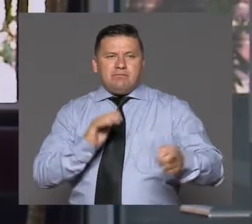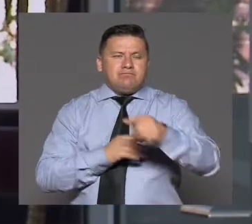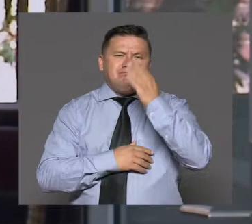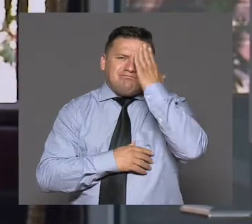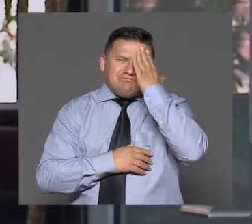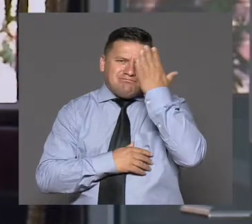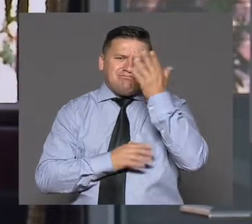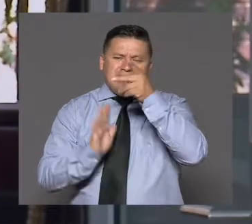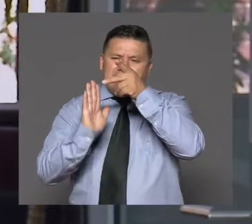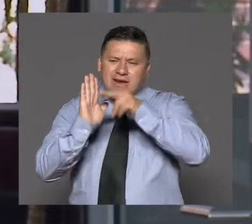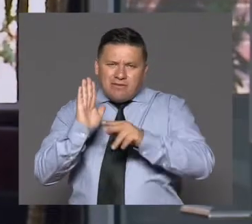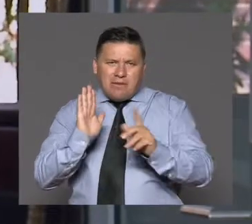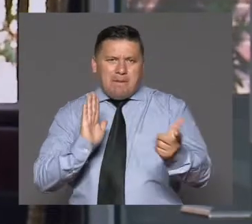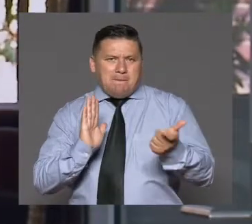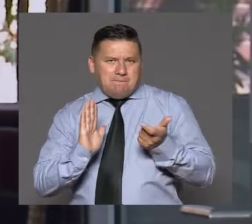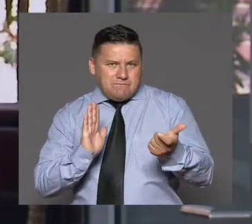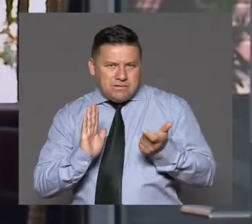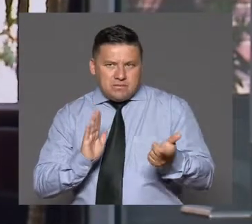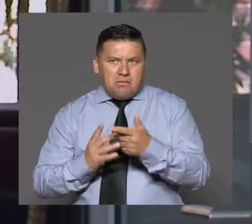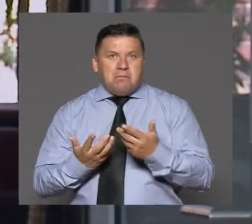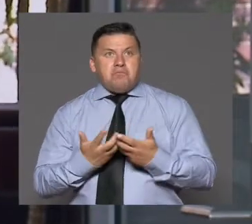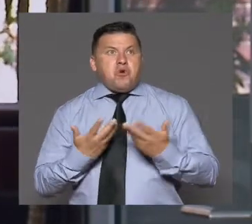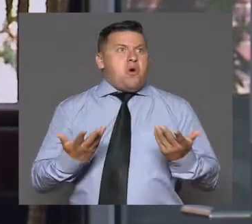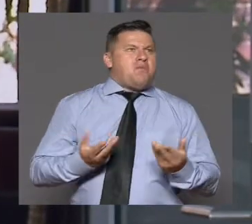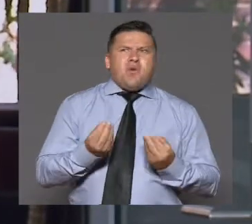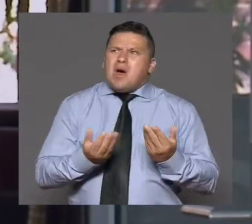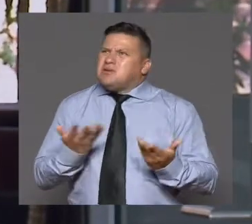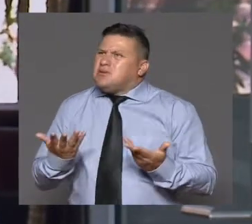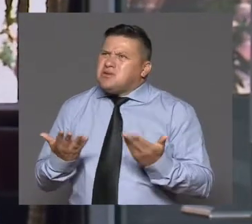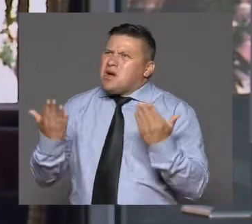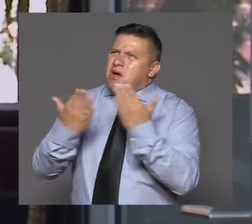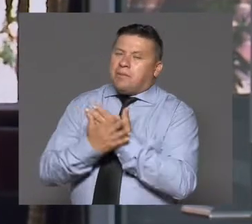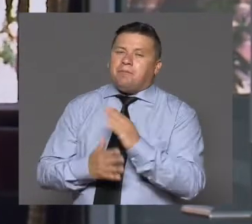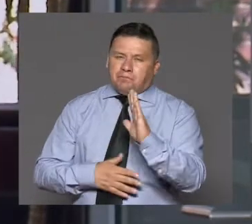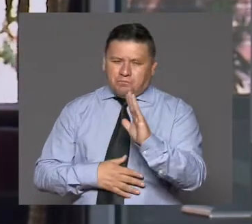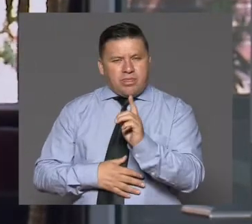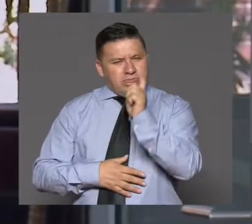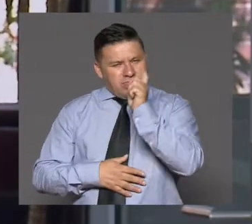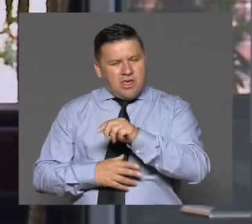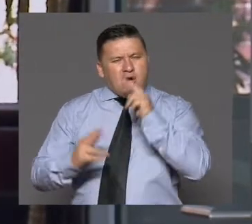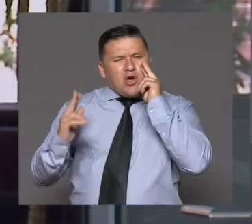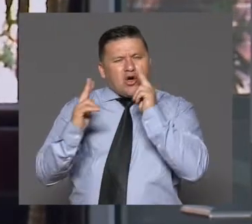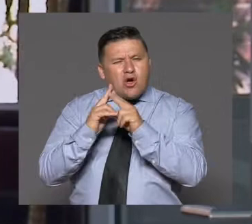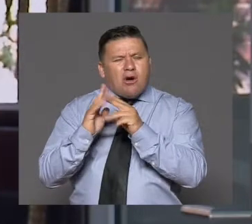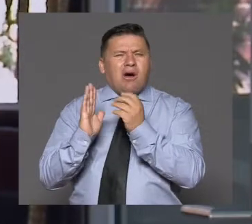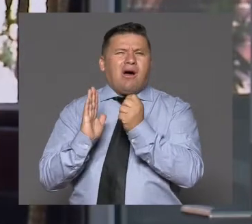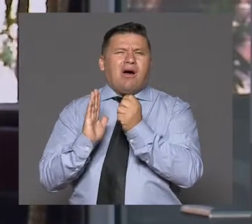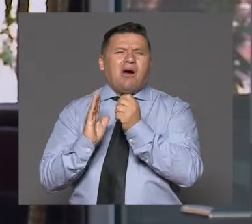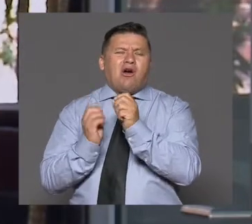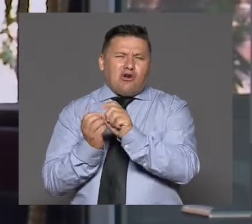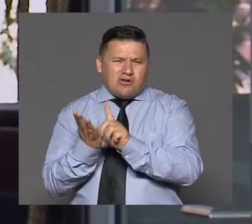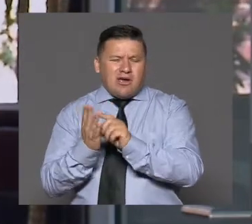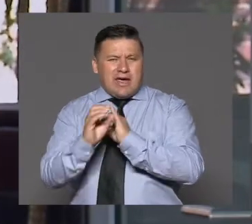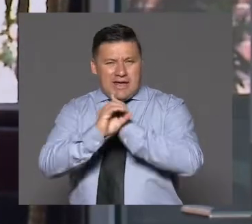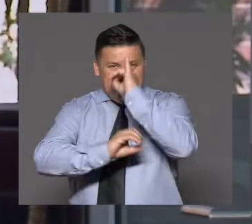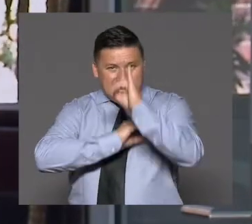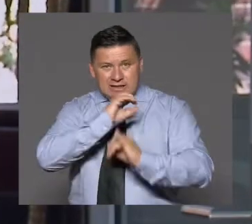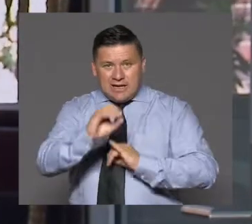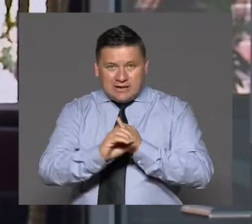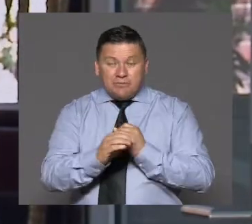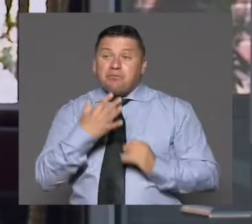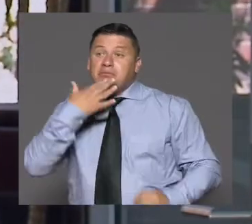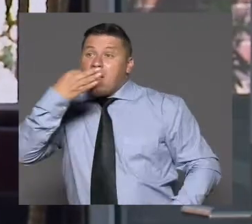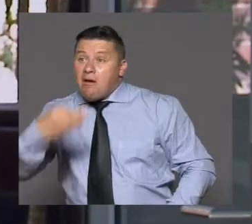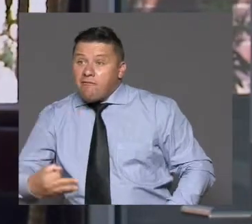que es necesaria una reforma pensional, pero no sabemos cómo hacerla, ¿cierto? Para eso debemos conocer un poco el contexto internacional. ¿Es cierto o es